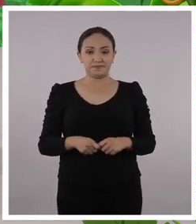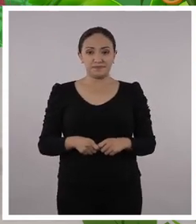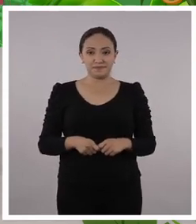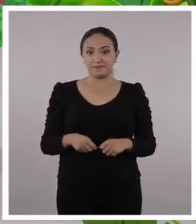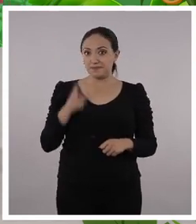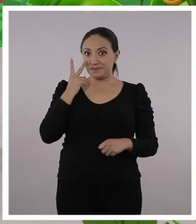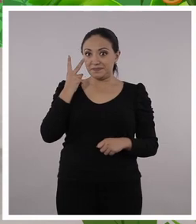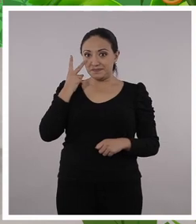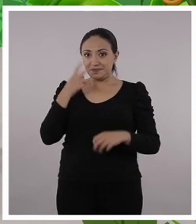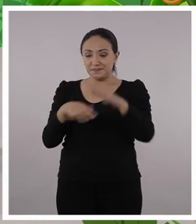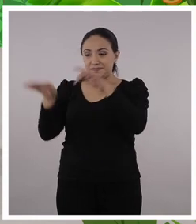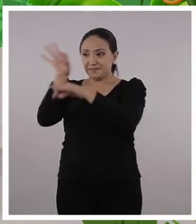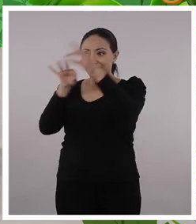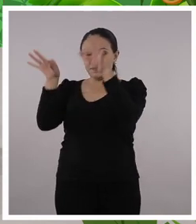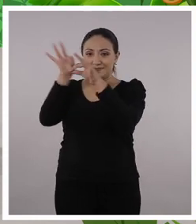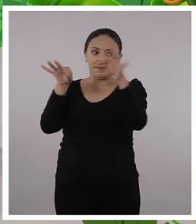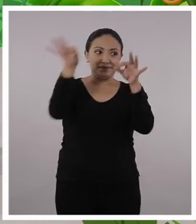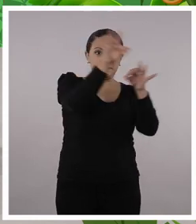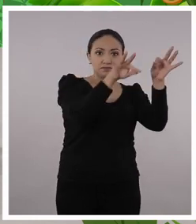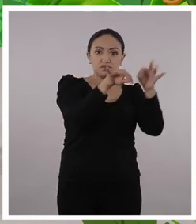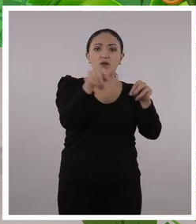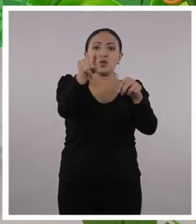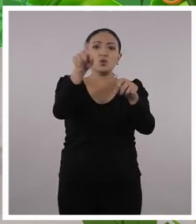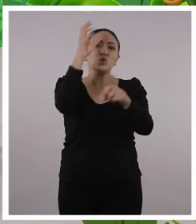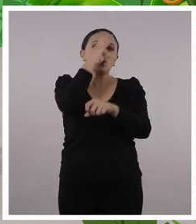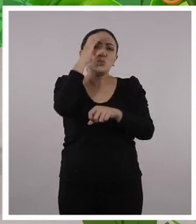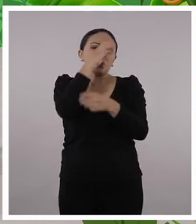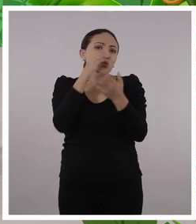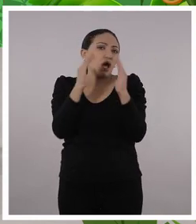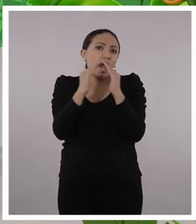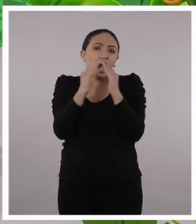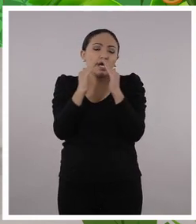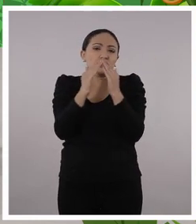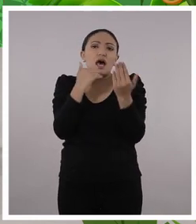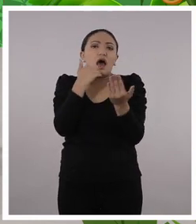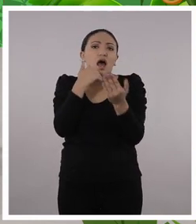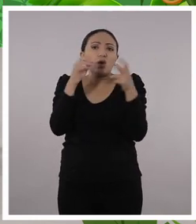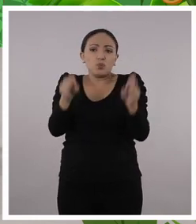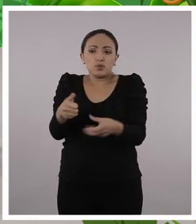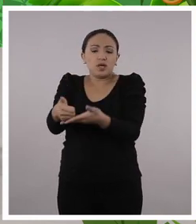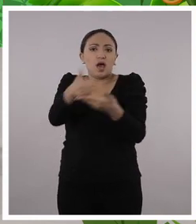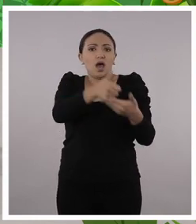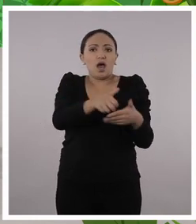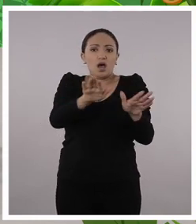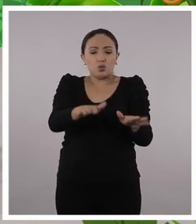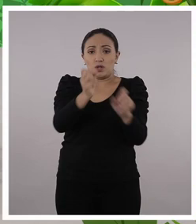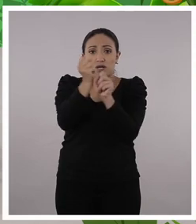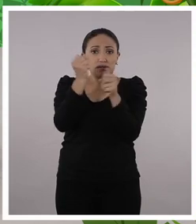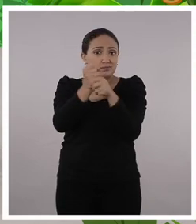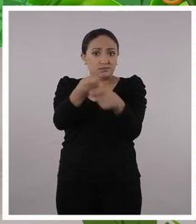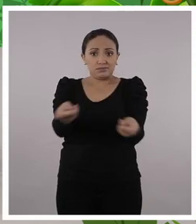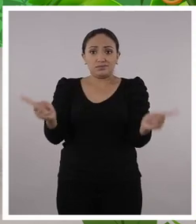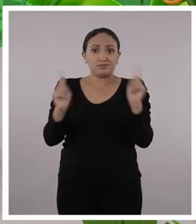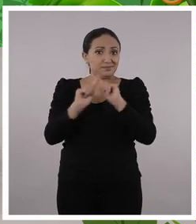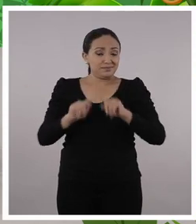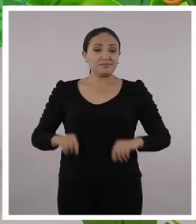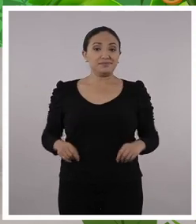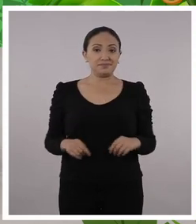Toma, profe Monse. A ver. ¡Cuidado! Recuerden buscar en casa diferentes objetos que nos pueden servir para recrear su